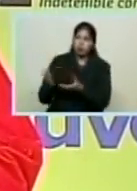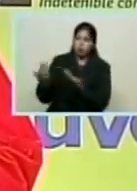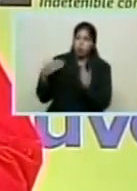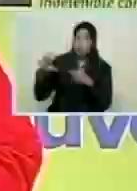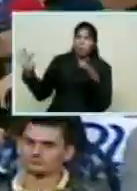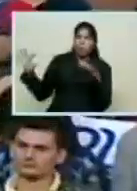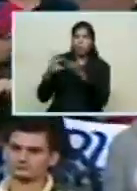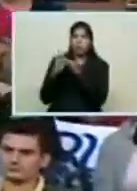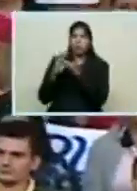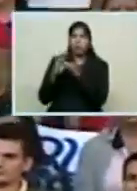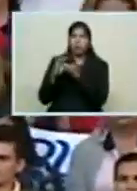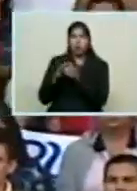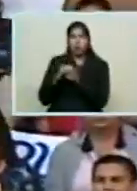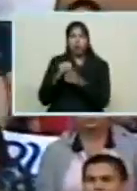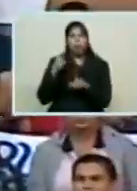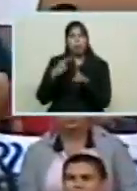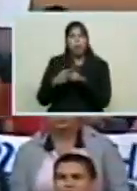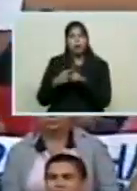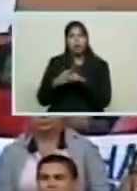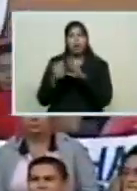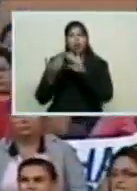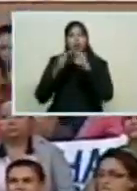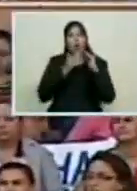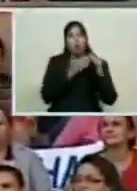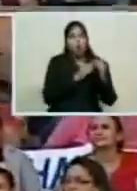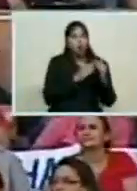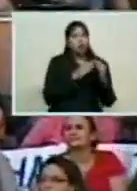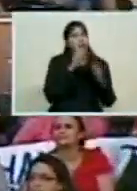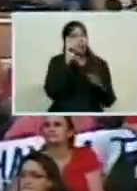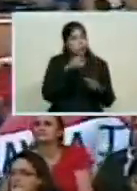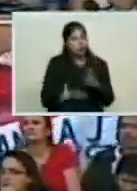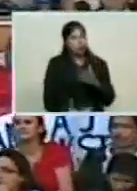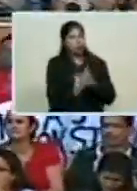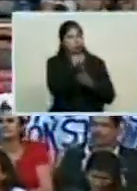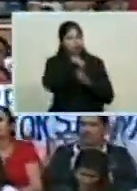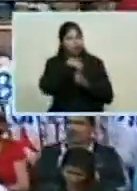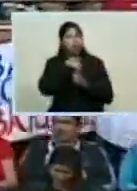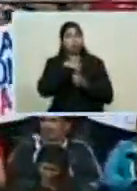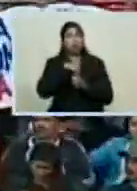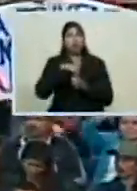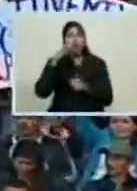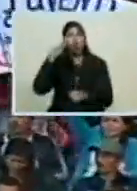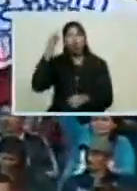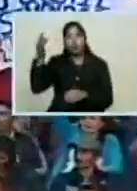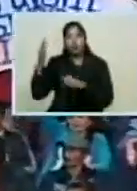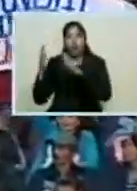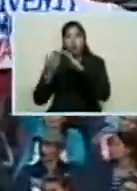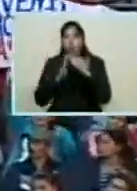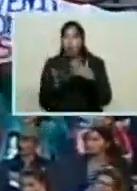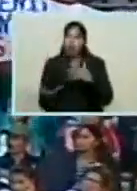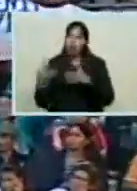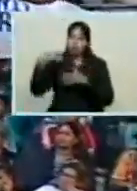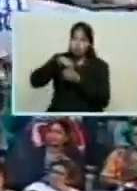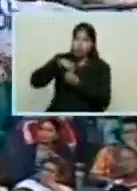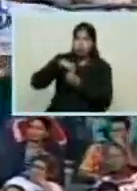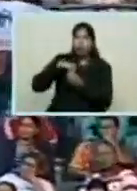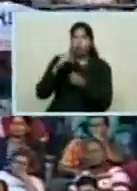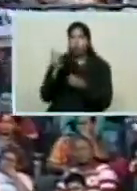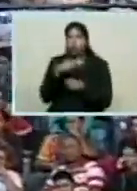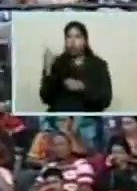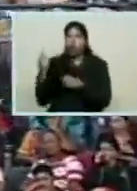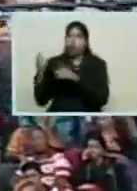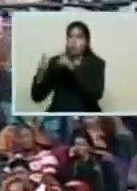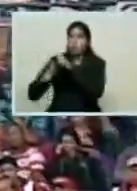Para eso necesitamos incorporar a las comunas, a los comuneros, a los consejos comunales, a los